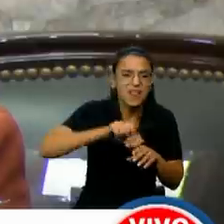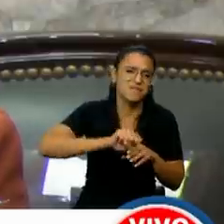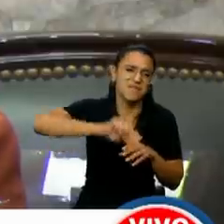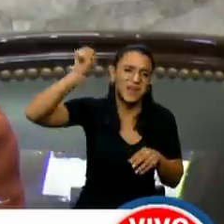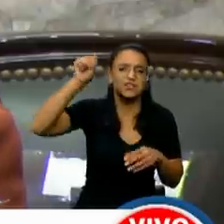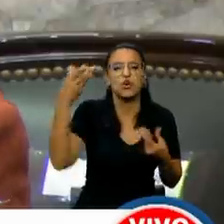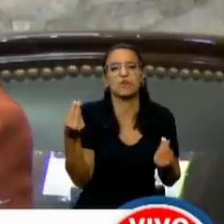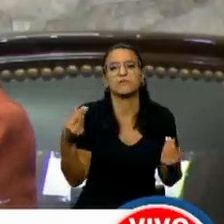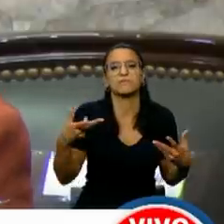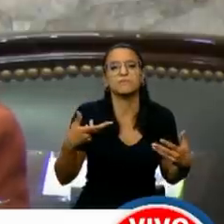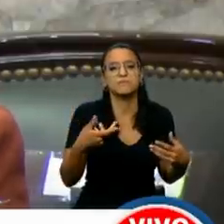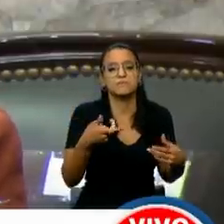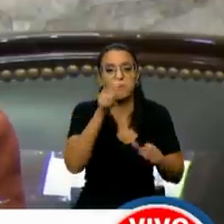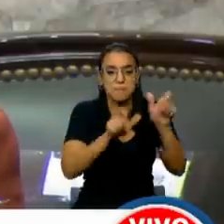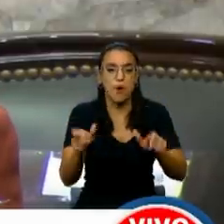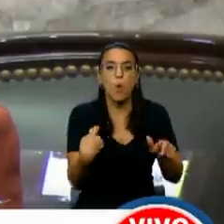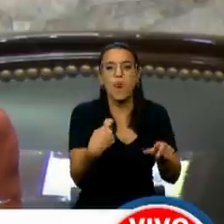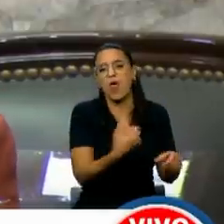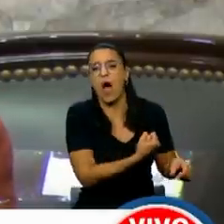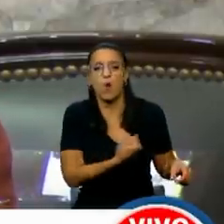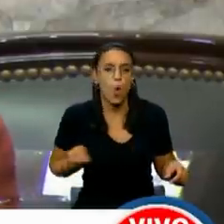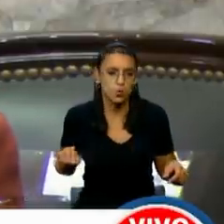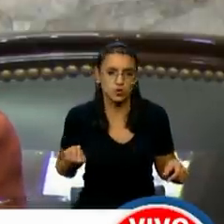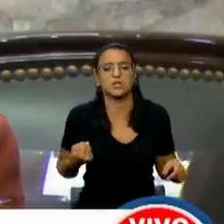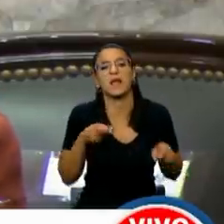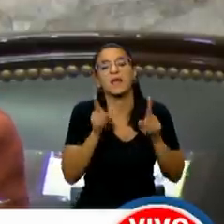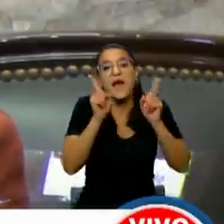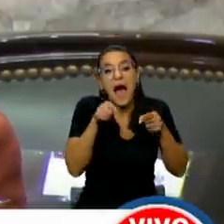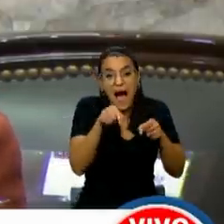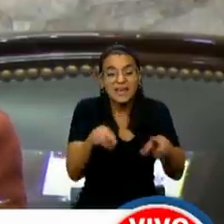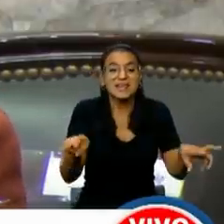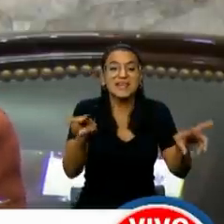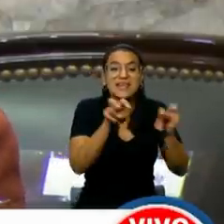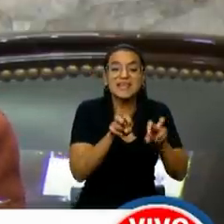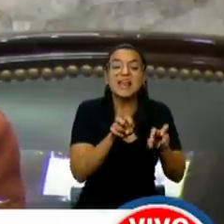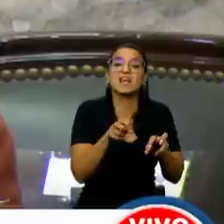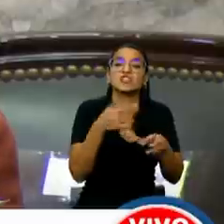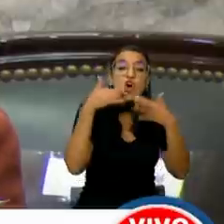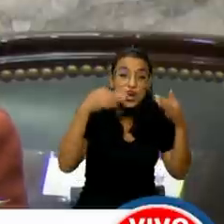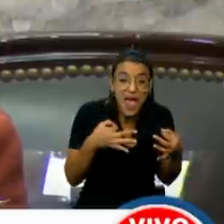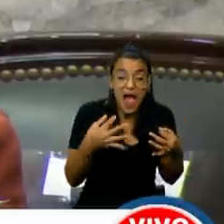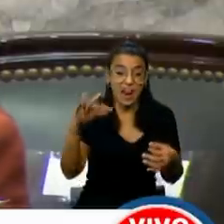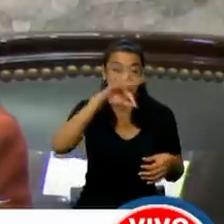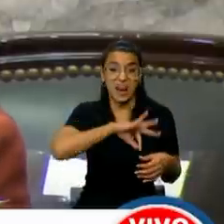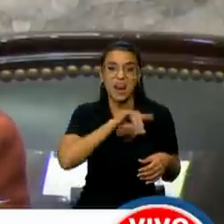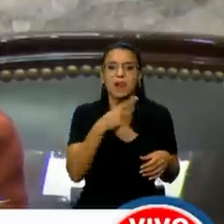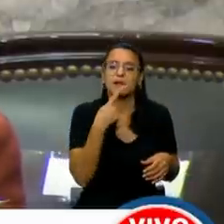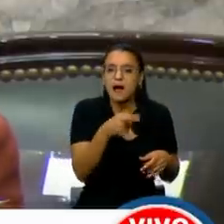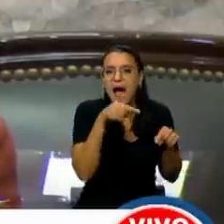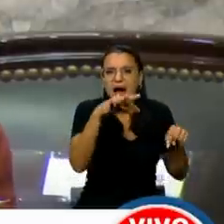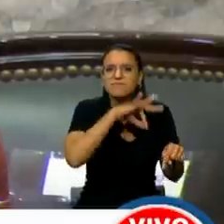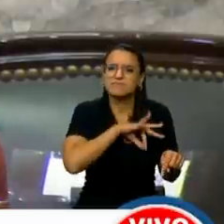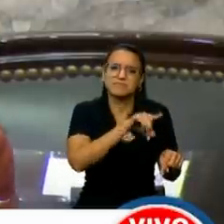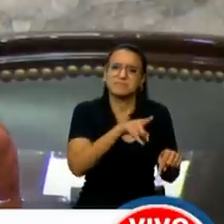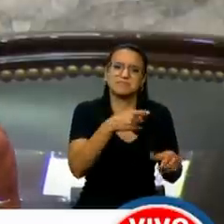ajustándole a los jubilados y haciendo que el ingreso real de los argentinos se vea altamente